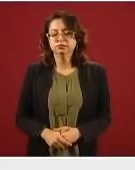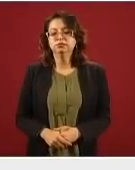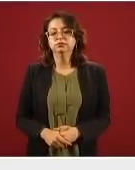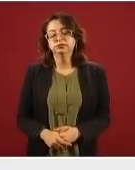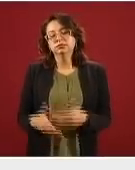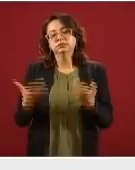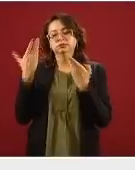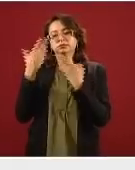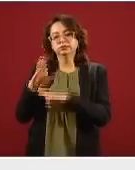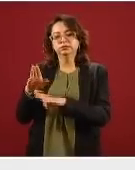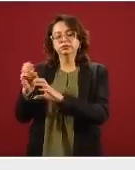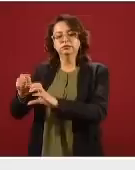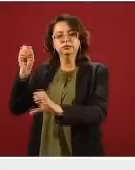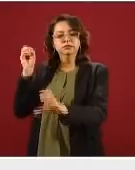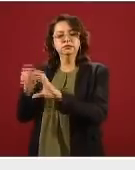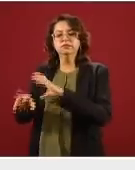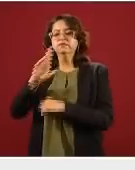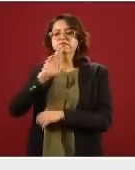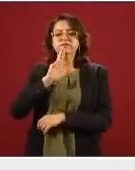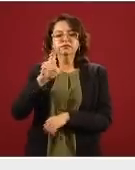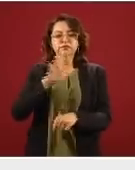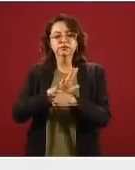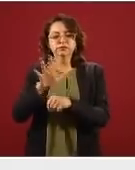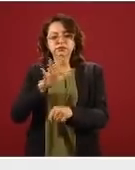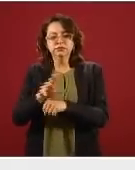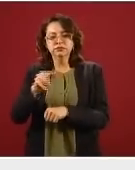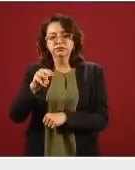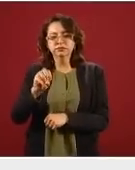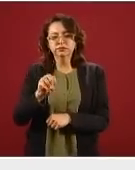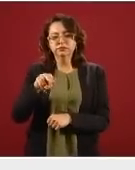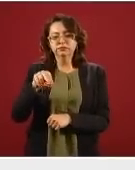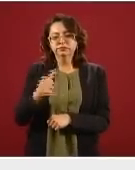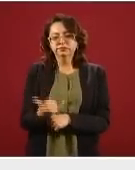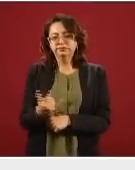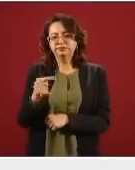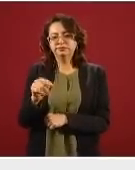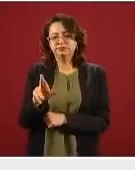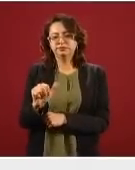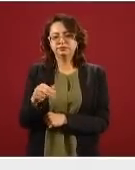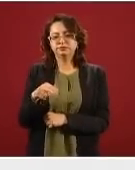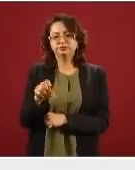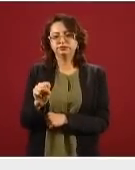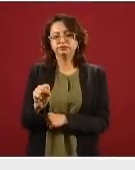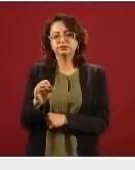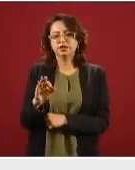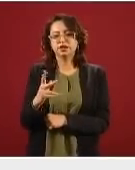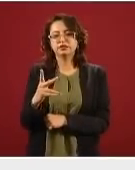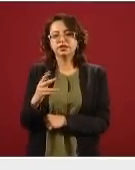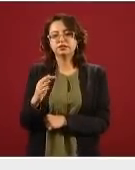depósito a cuenta, la mejor opción es Ria Money Transfer, que te da por $300